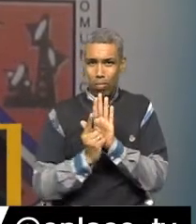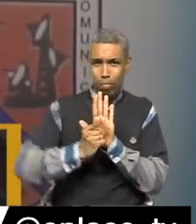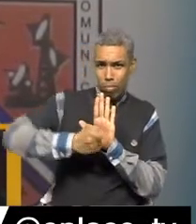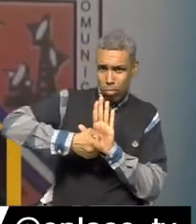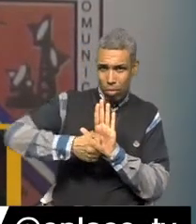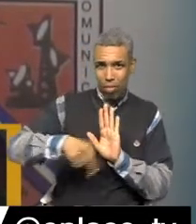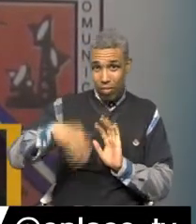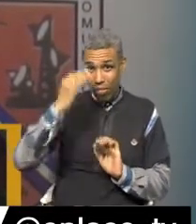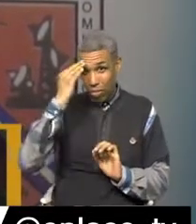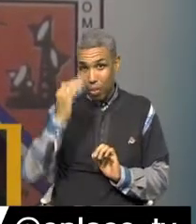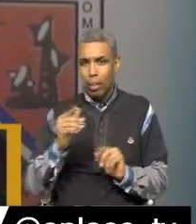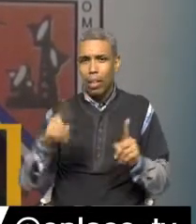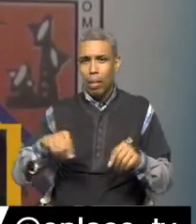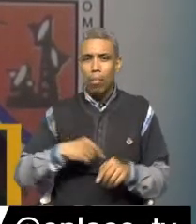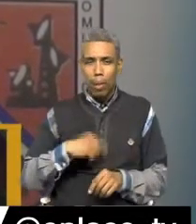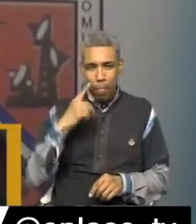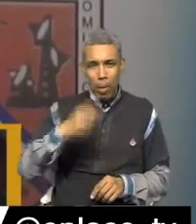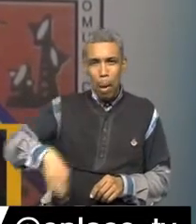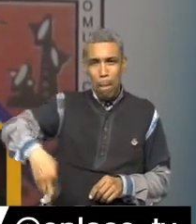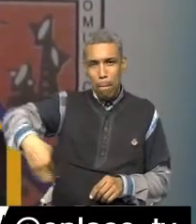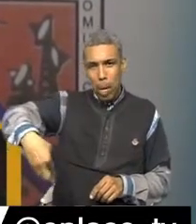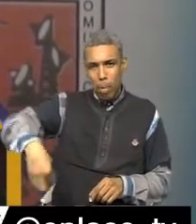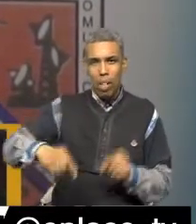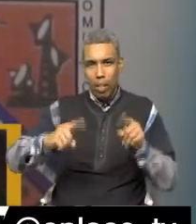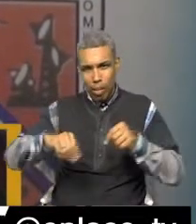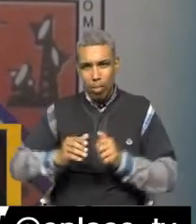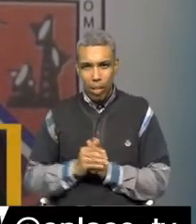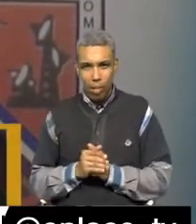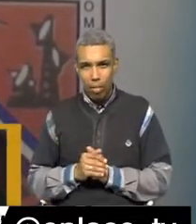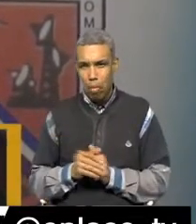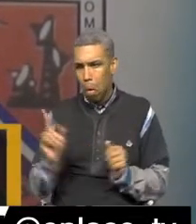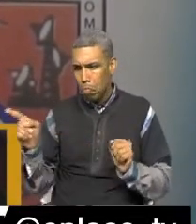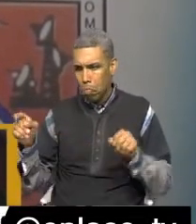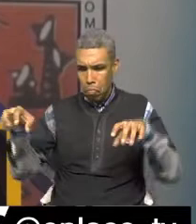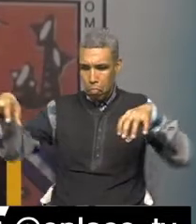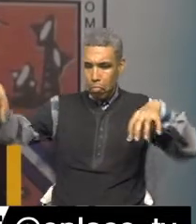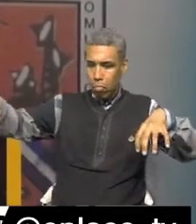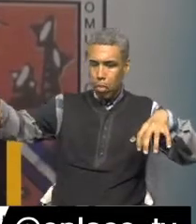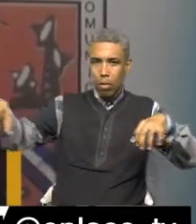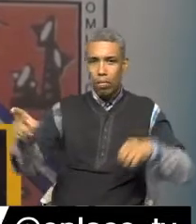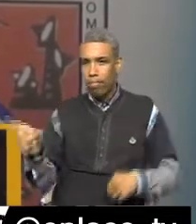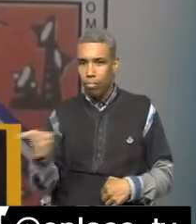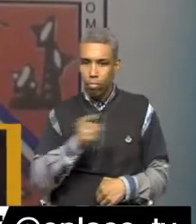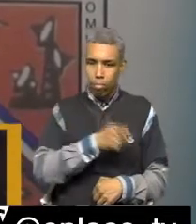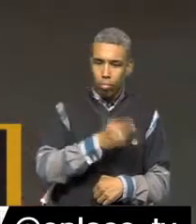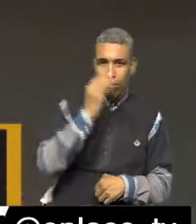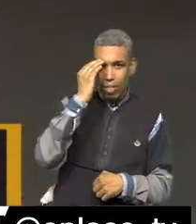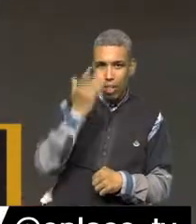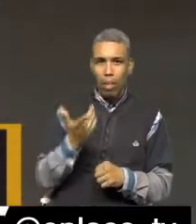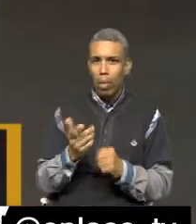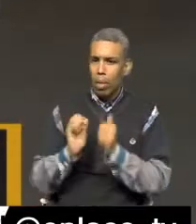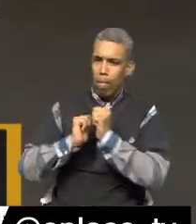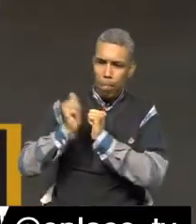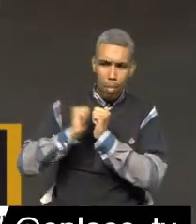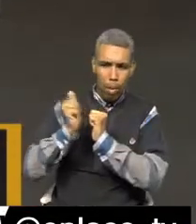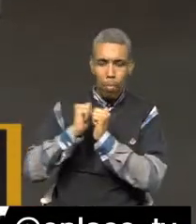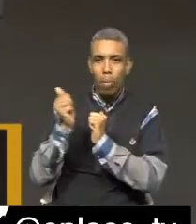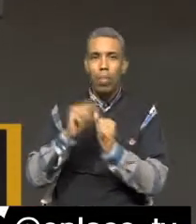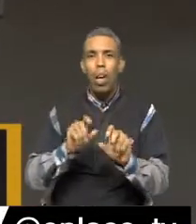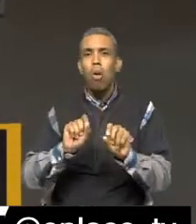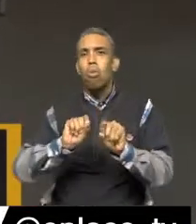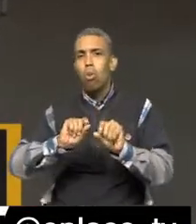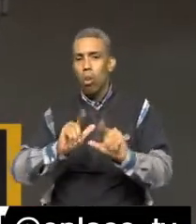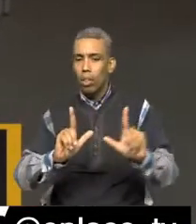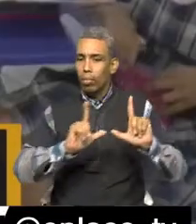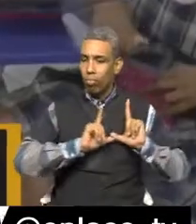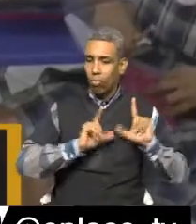en primaria también en estas sedes junto con la CDA, en donde ofrecemos desde primaria hasta grado 11. A pesar del inicio de clases, la noticia